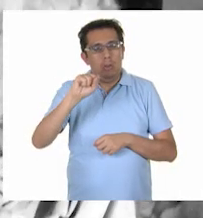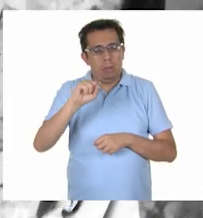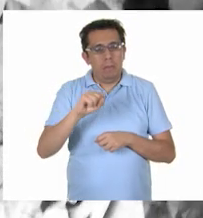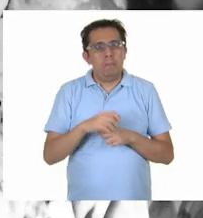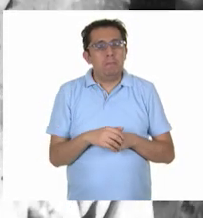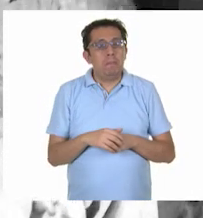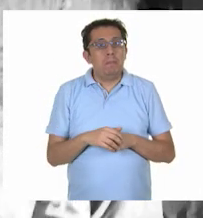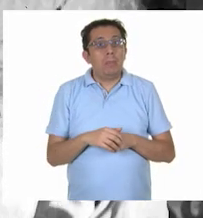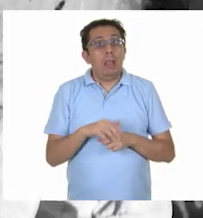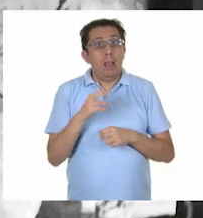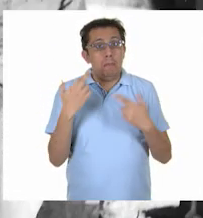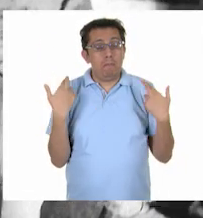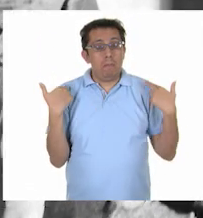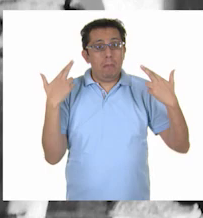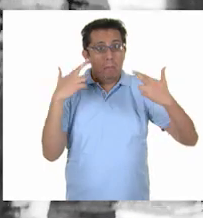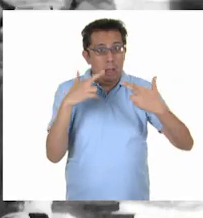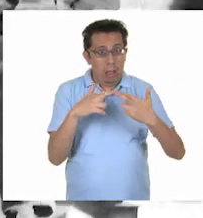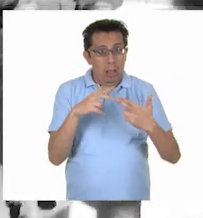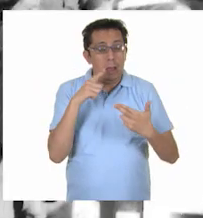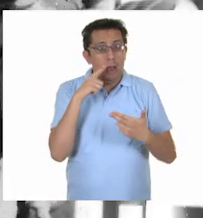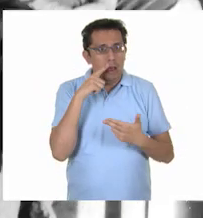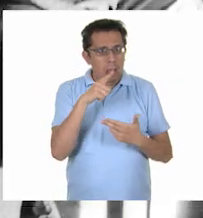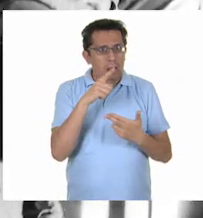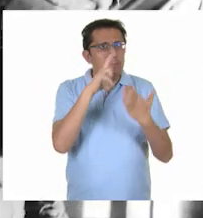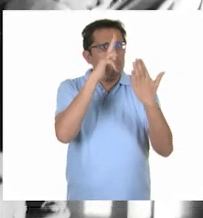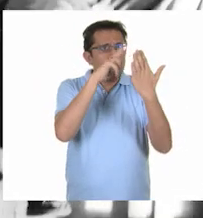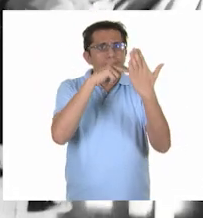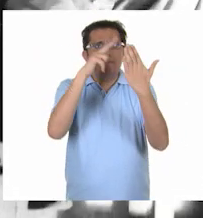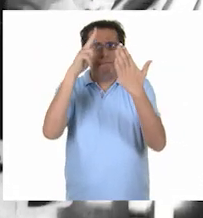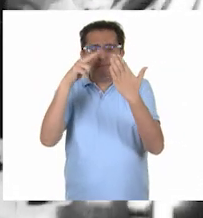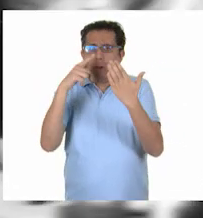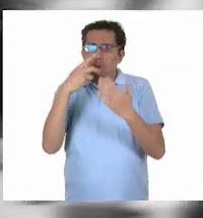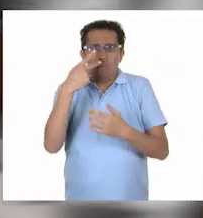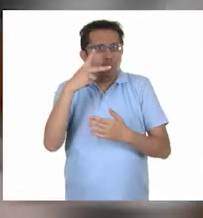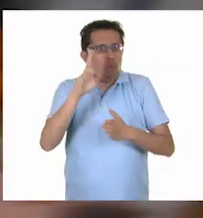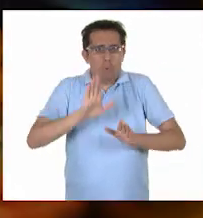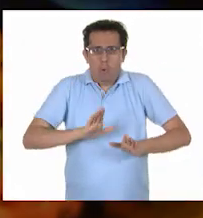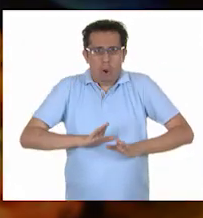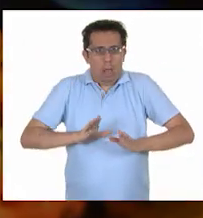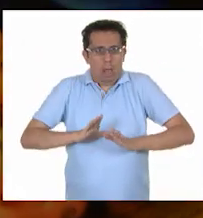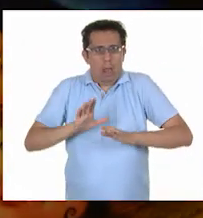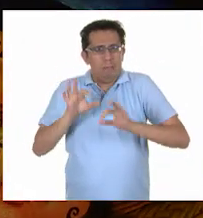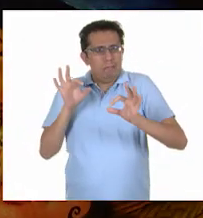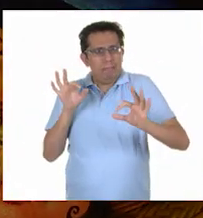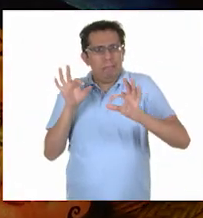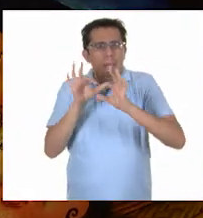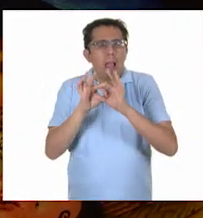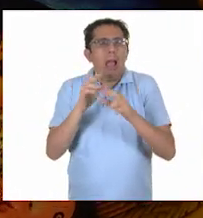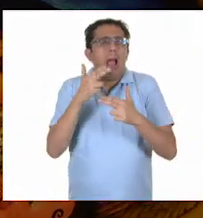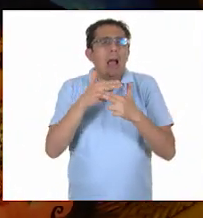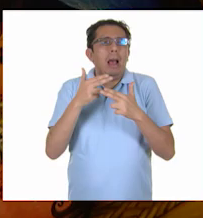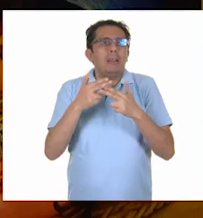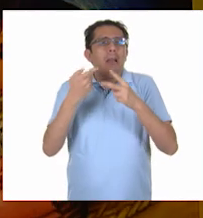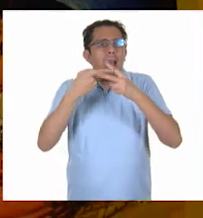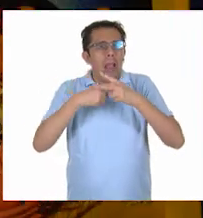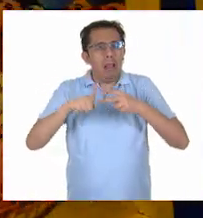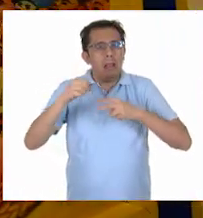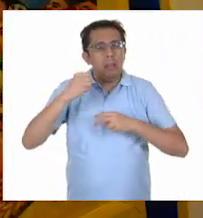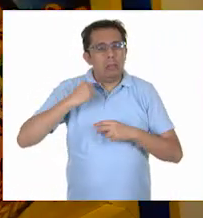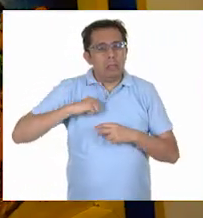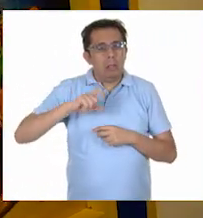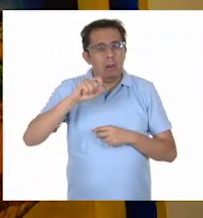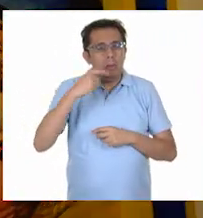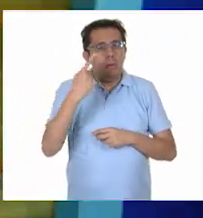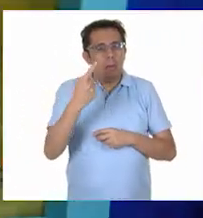El maestro Desiderio, quien se expresó con personalidad y contundencia hasta los primeros años del siglo XXI, ha dejado